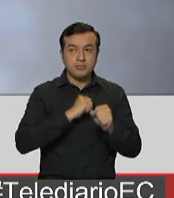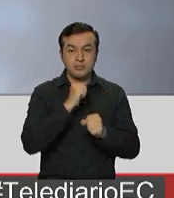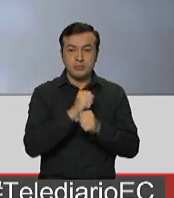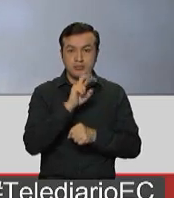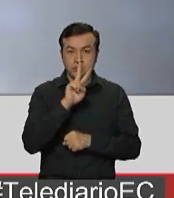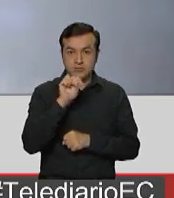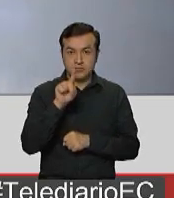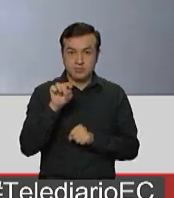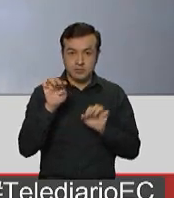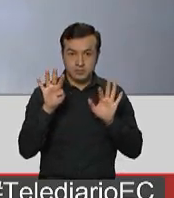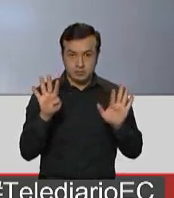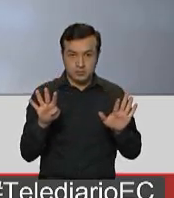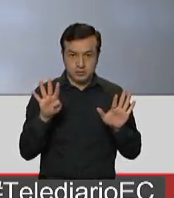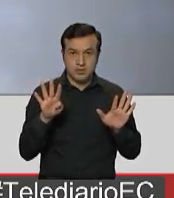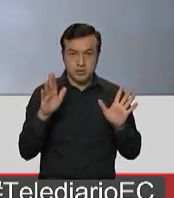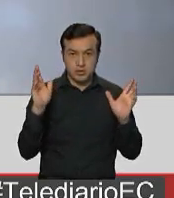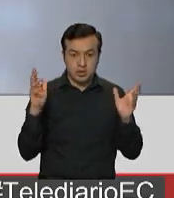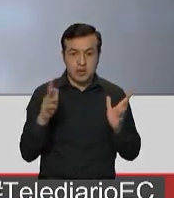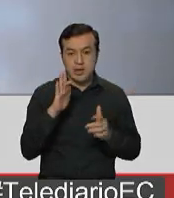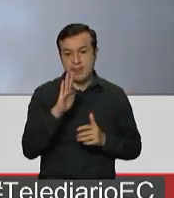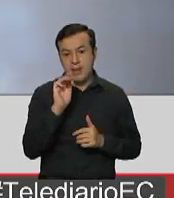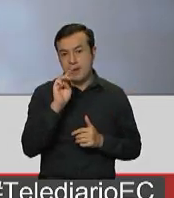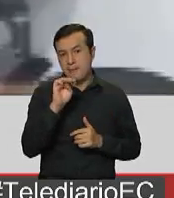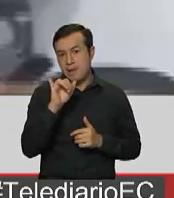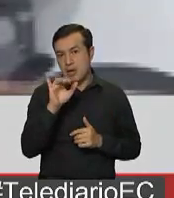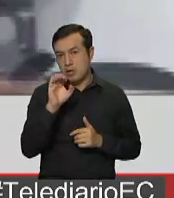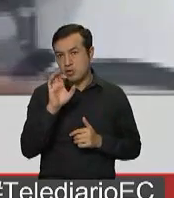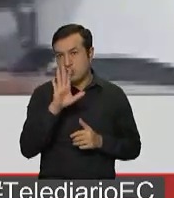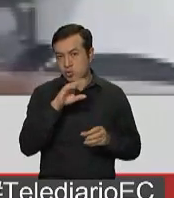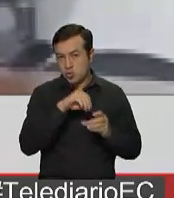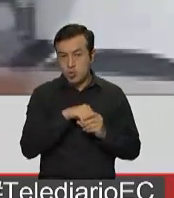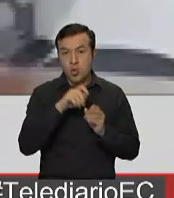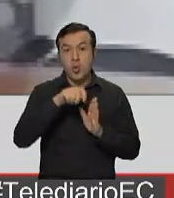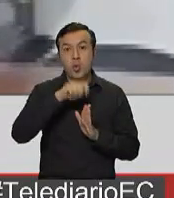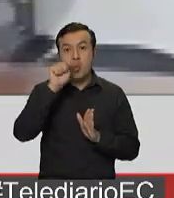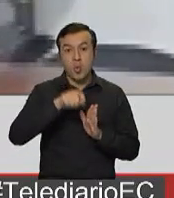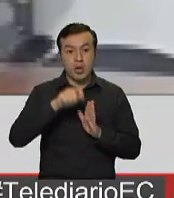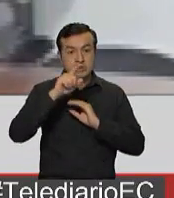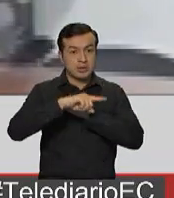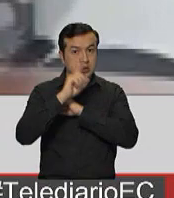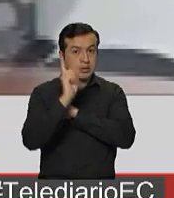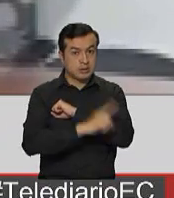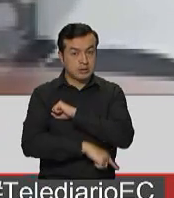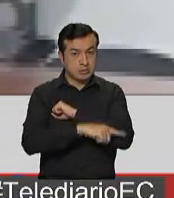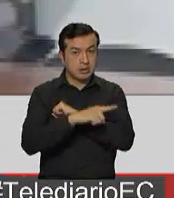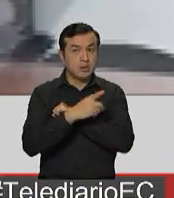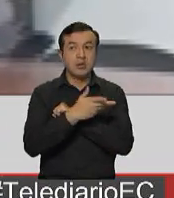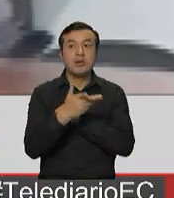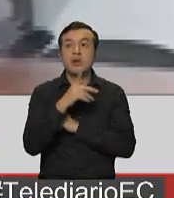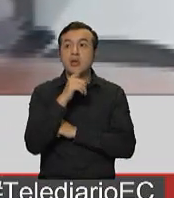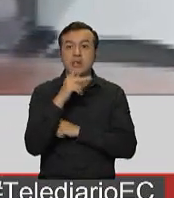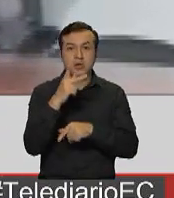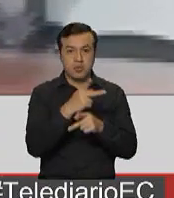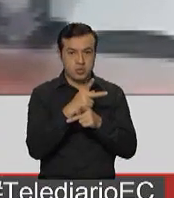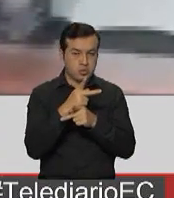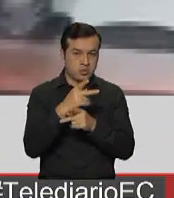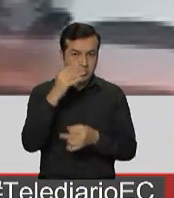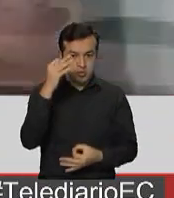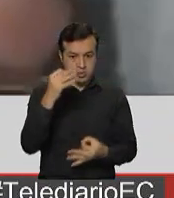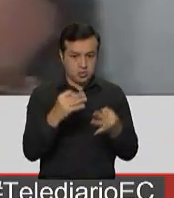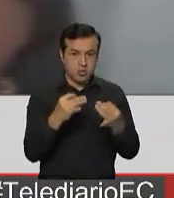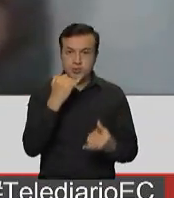2019 por el juez José Gerardo Tamayo Arana. Dicho juez fue sancionado y destituido por el Consejo de la Judicatura